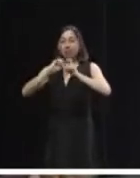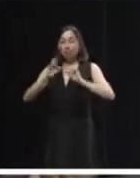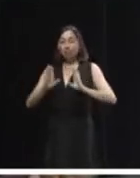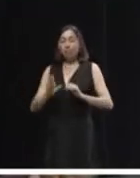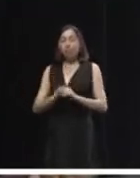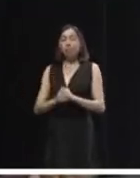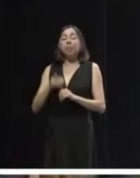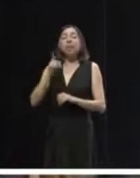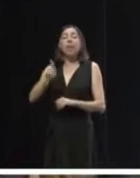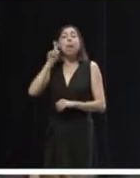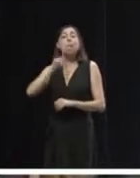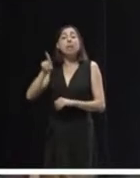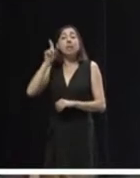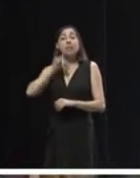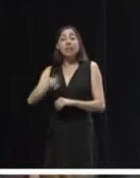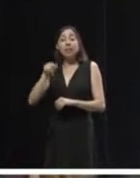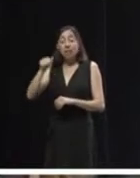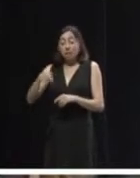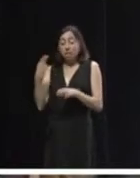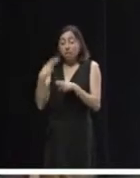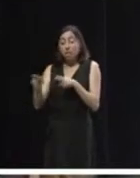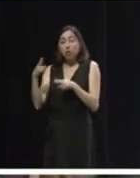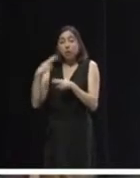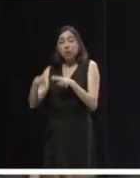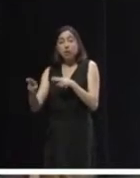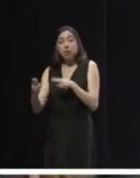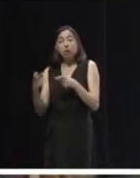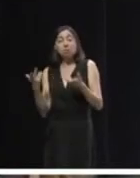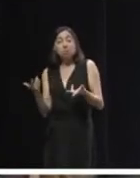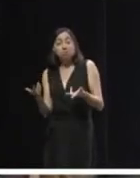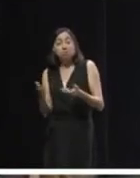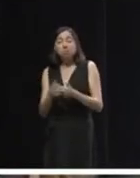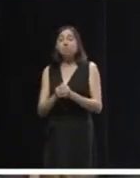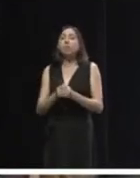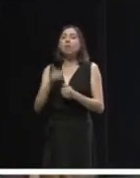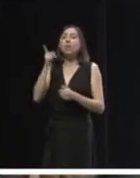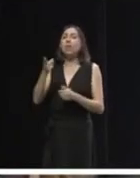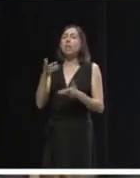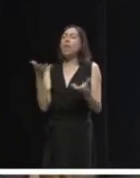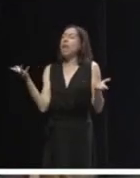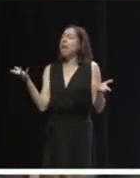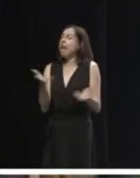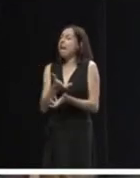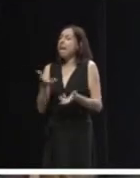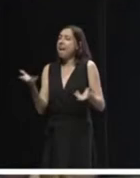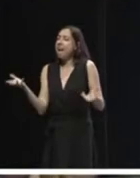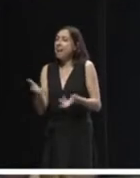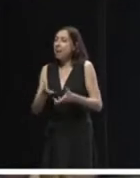que mentir en política, vine a decir, es muy grave.